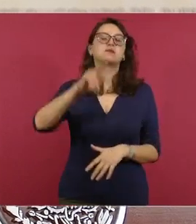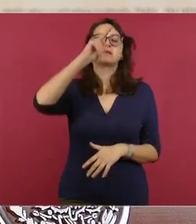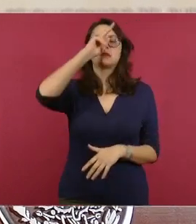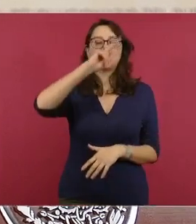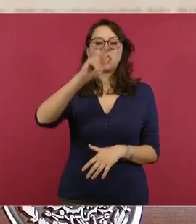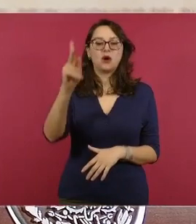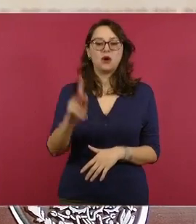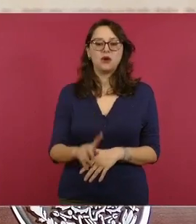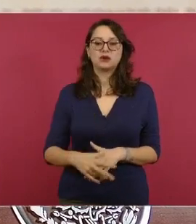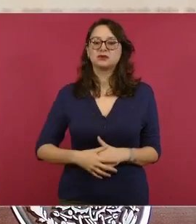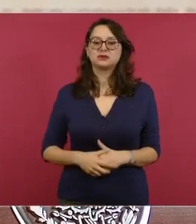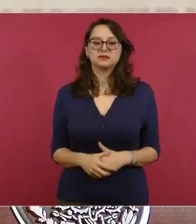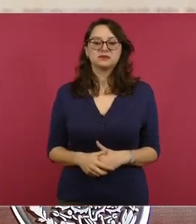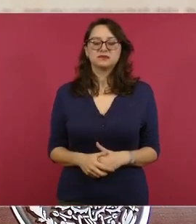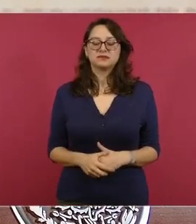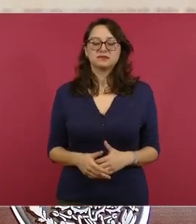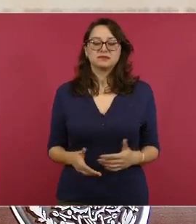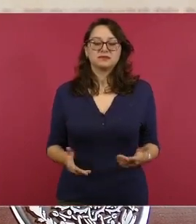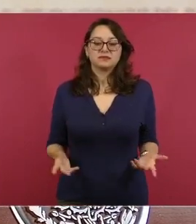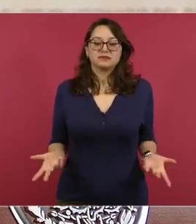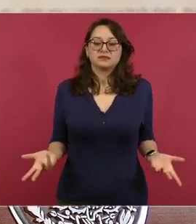Pues es un cauce